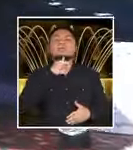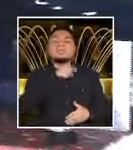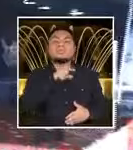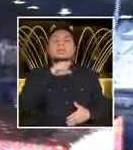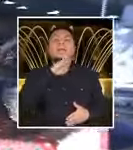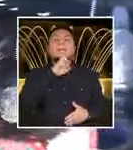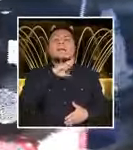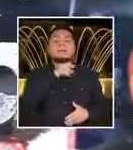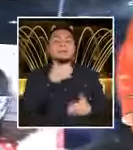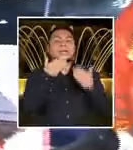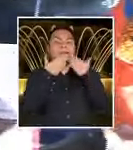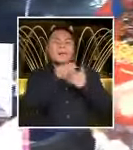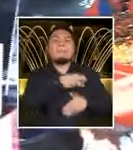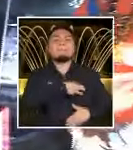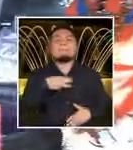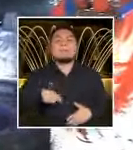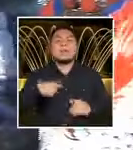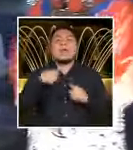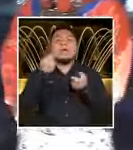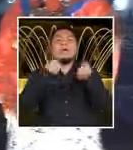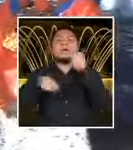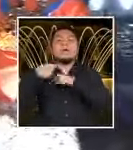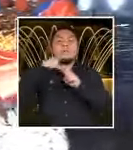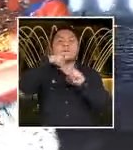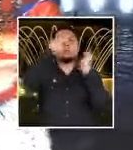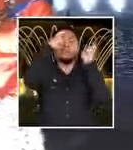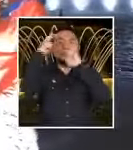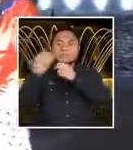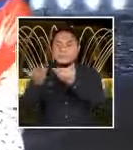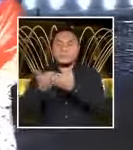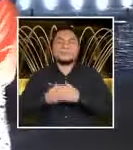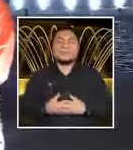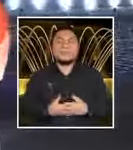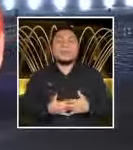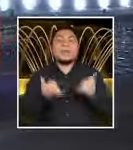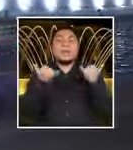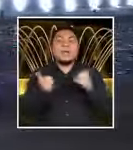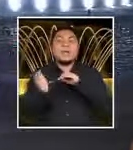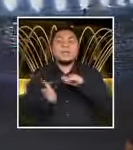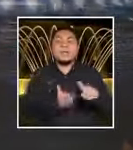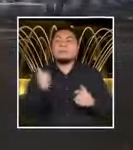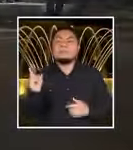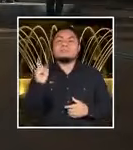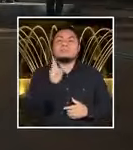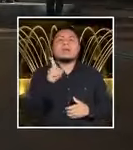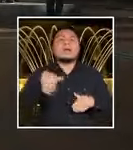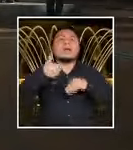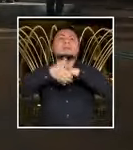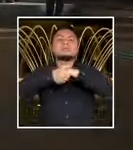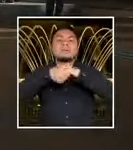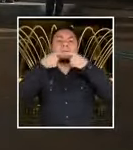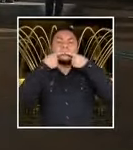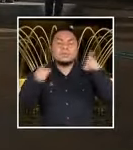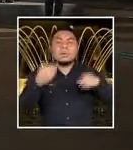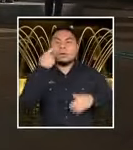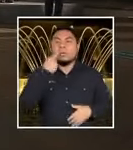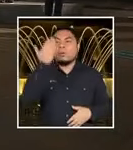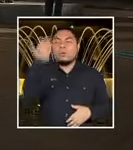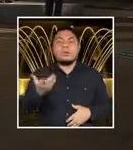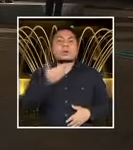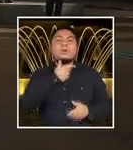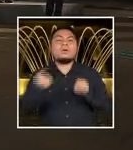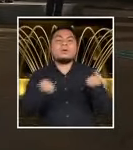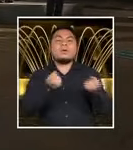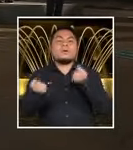Barrios, ministra de Comercio Exterior y Turismo. Ahora vamos a presentar un saludo, un mensaje de los señores